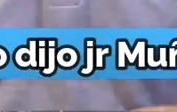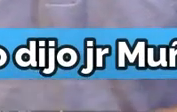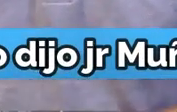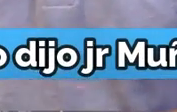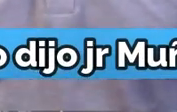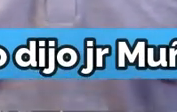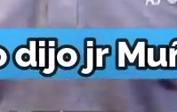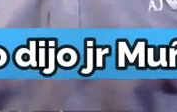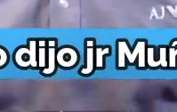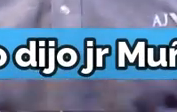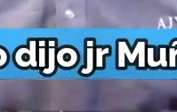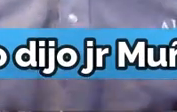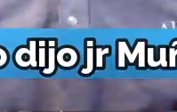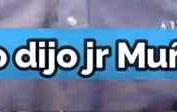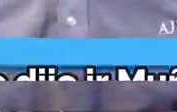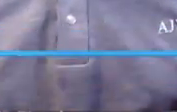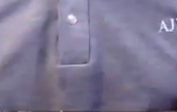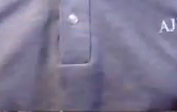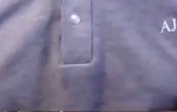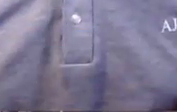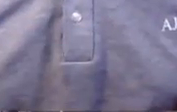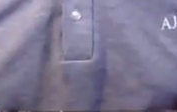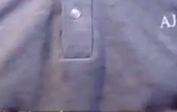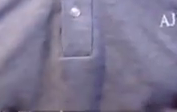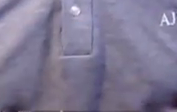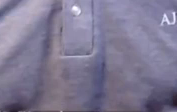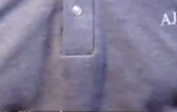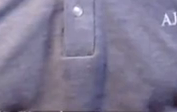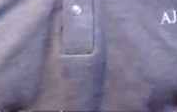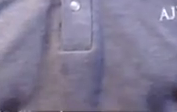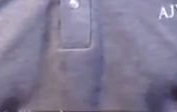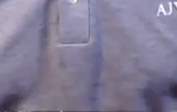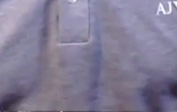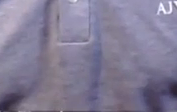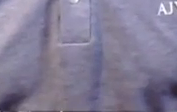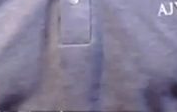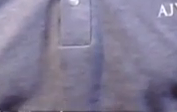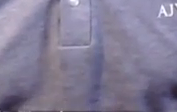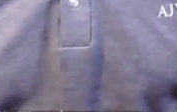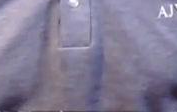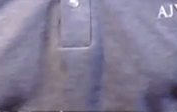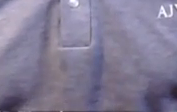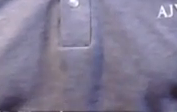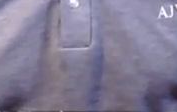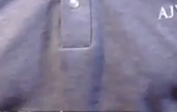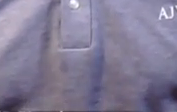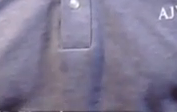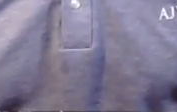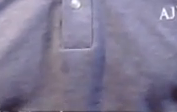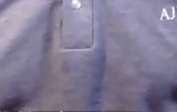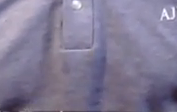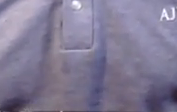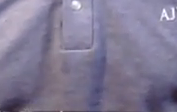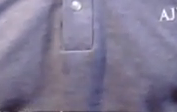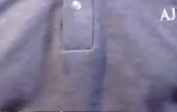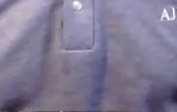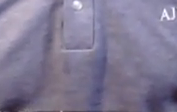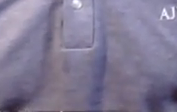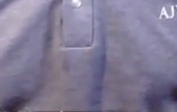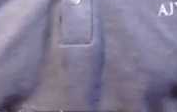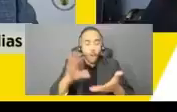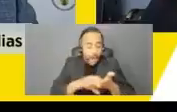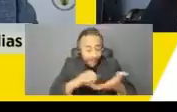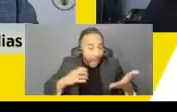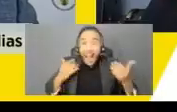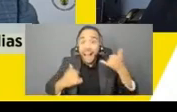transmisión, los funcionarios aclararon algunas dudas de los ciudadanos. Párez aclaró que los ciudadanos recibirán el estímulo económico